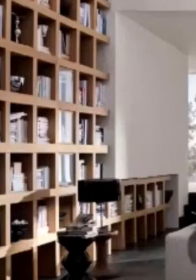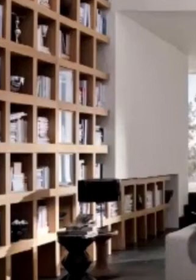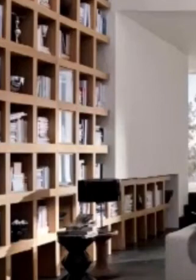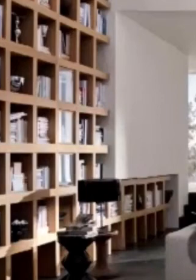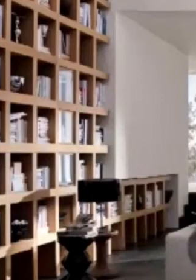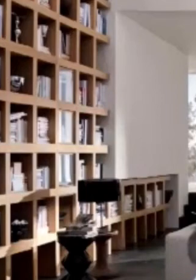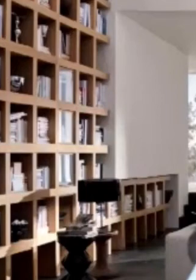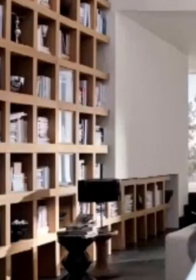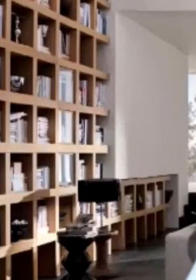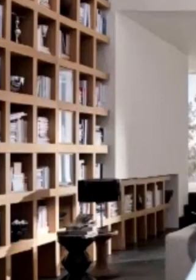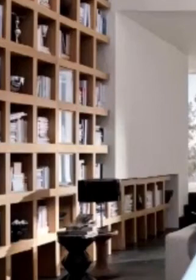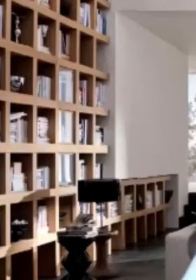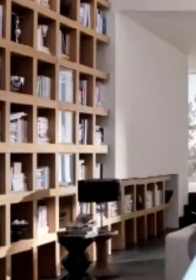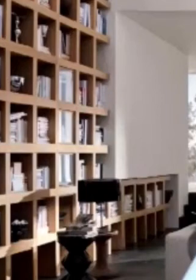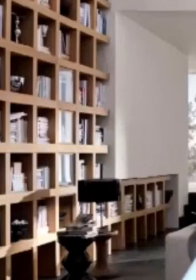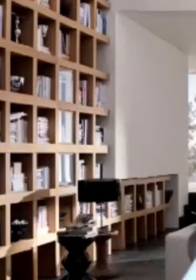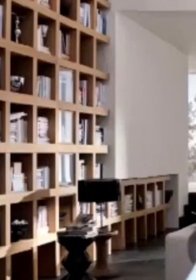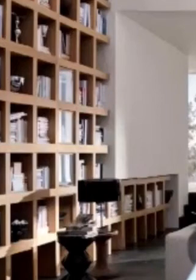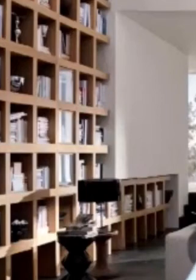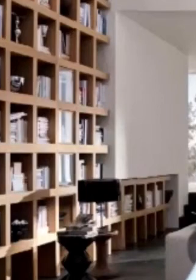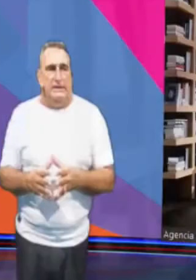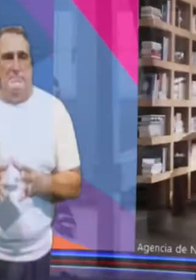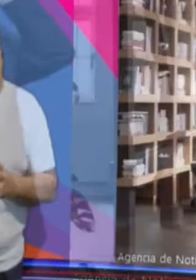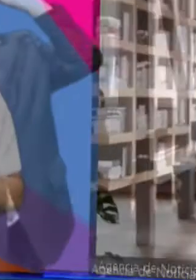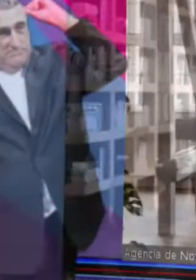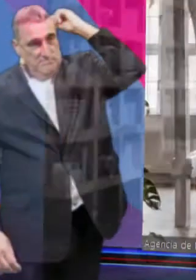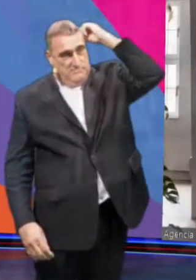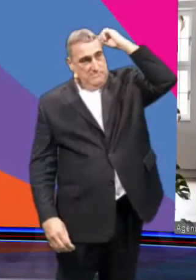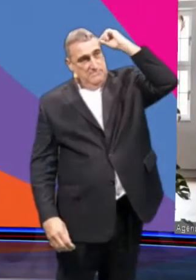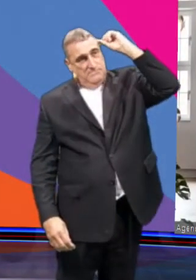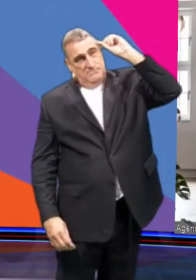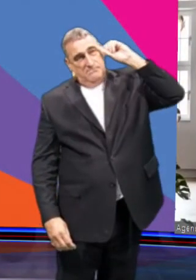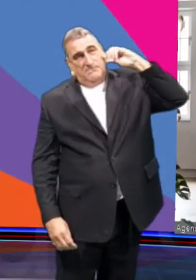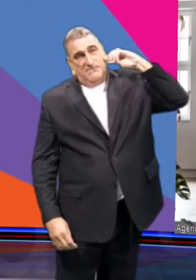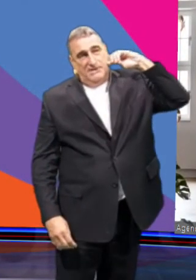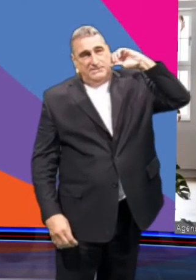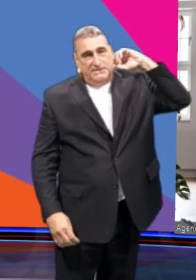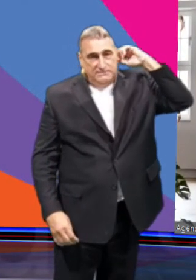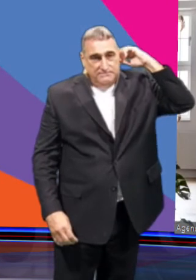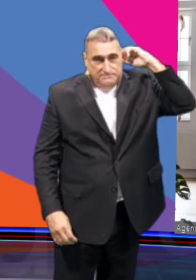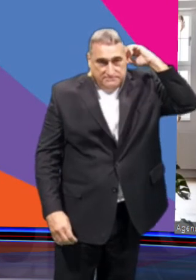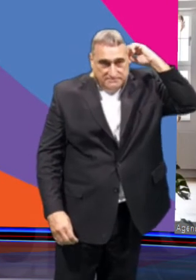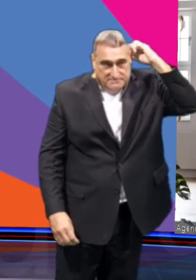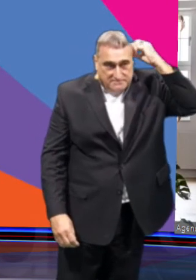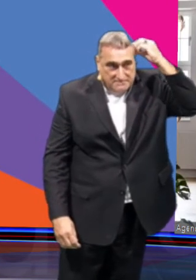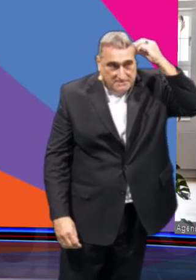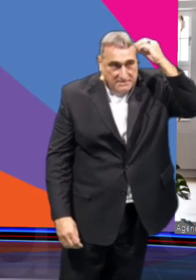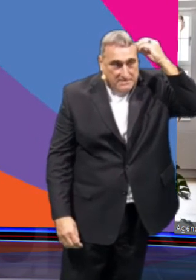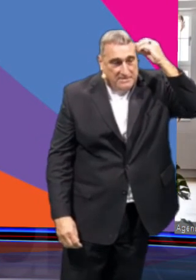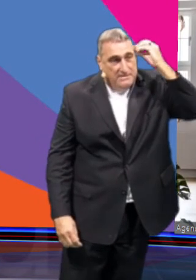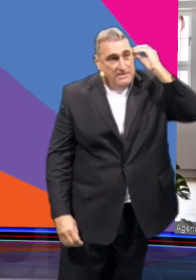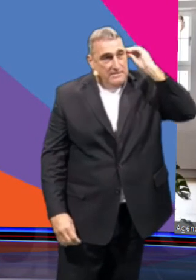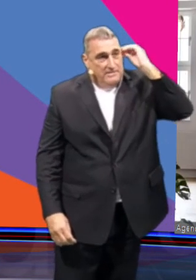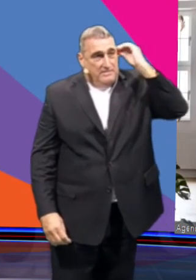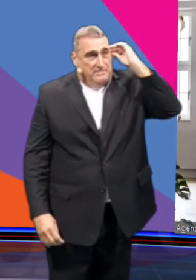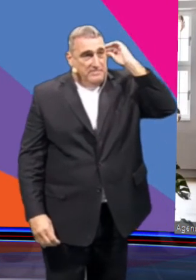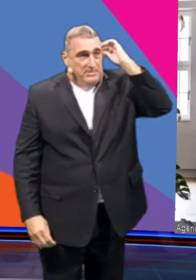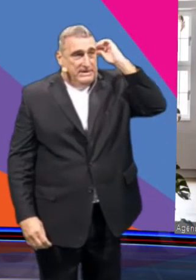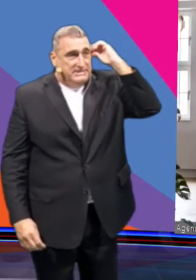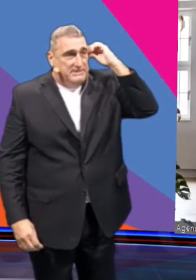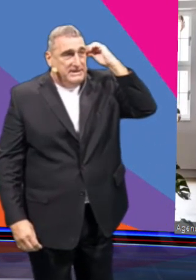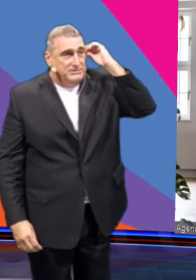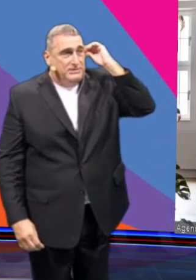dando vueltas. Pero escúcheme, pero mire que en Brasil hay noticias. Ay, se me cayó. Se estaba acomodando